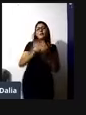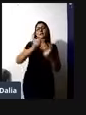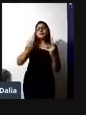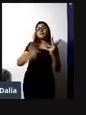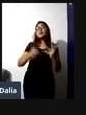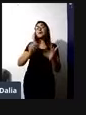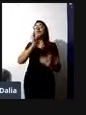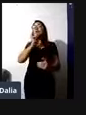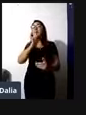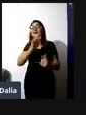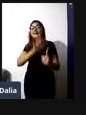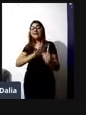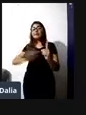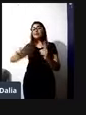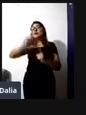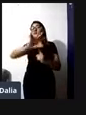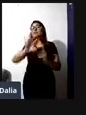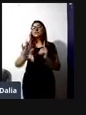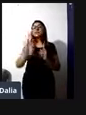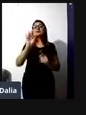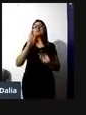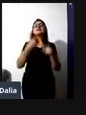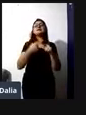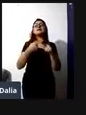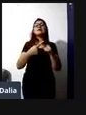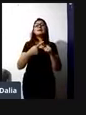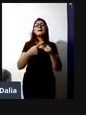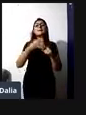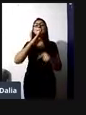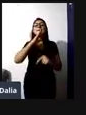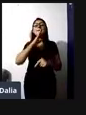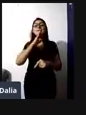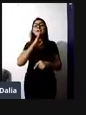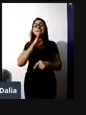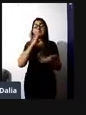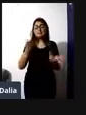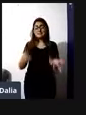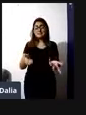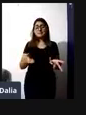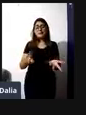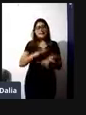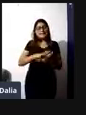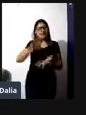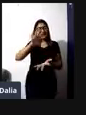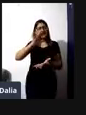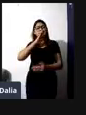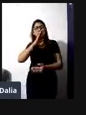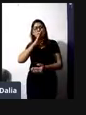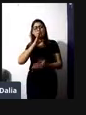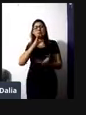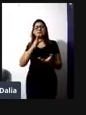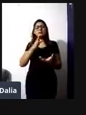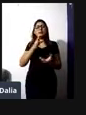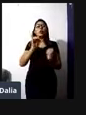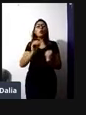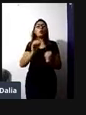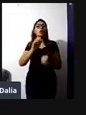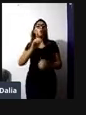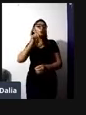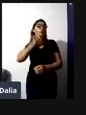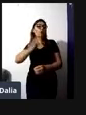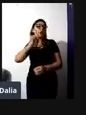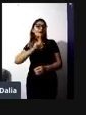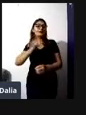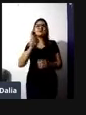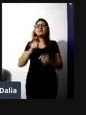las mamás cuidadoras, que porque generalmente son mujeres, las hermanas cuidadoras, las abuelitas